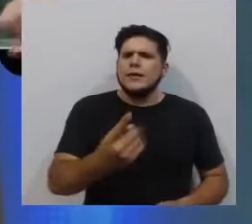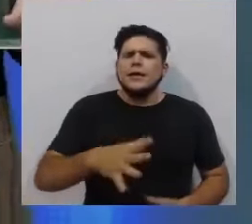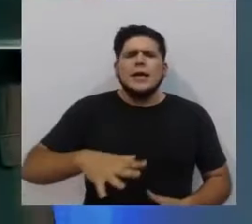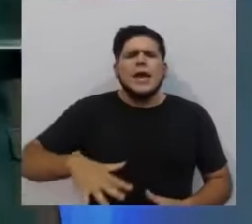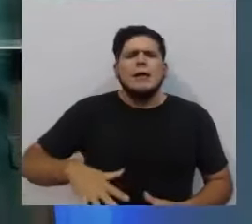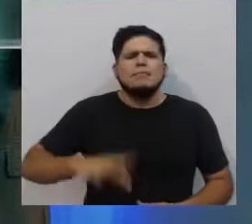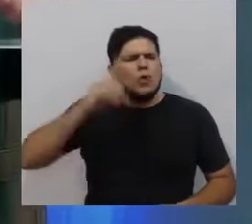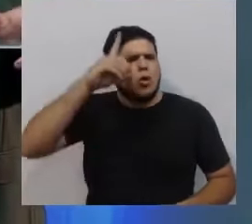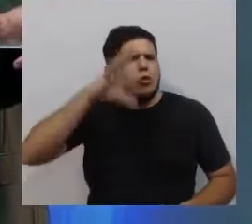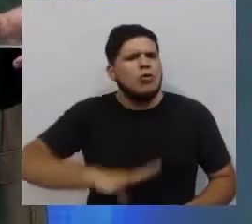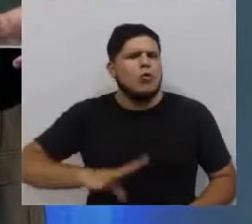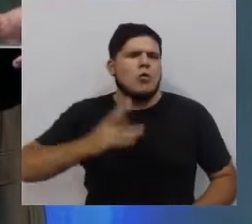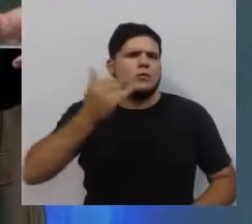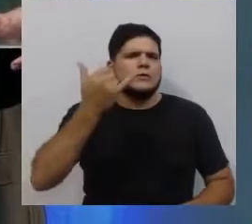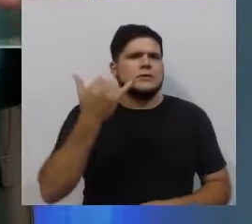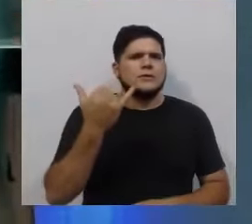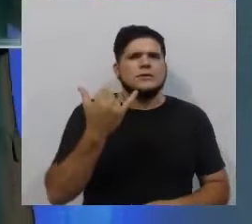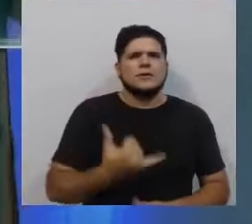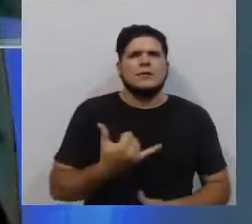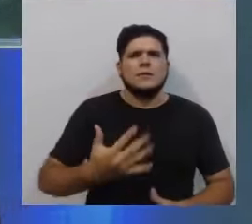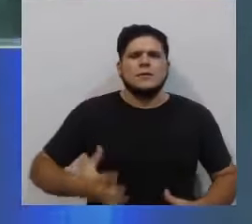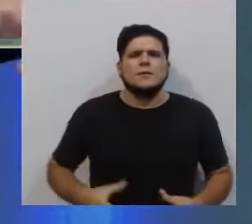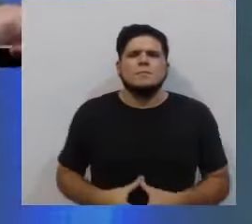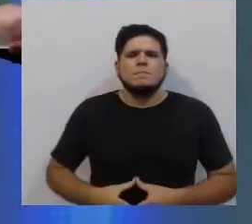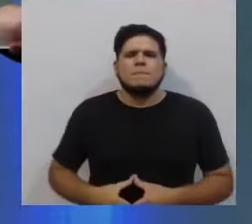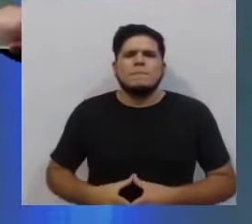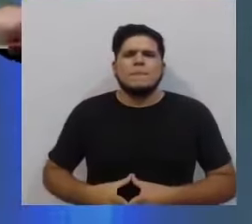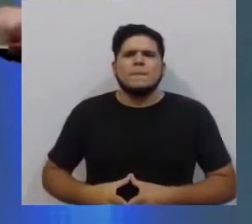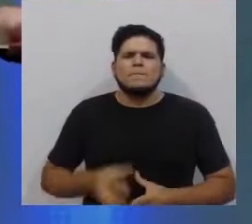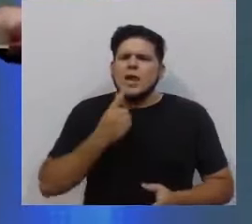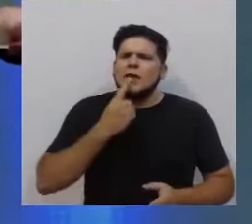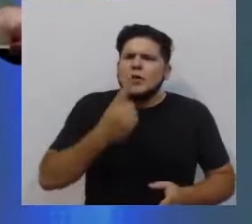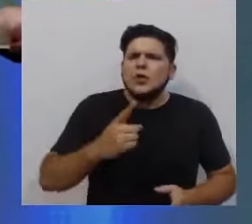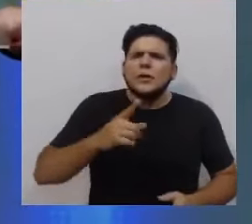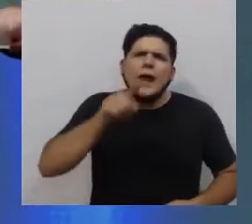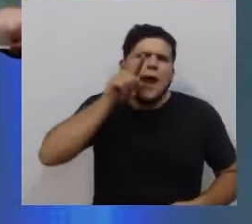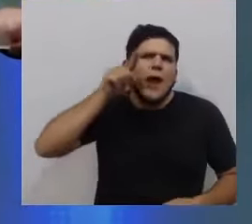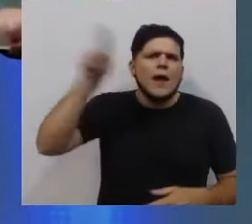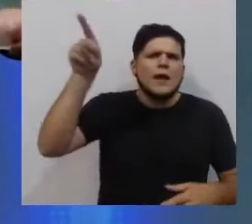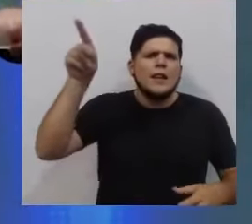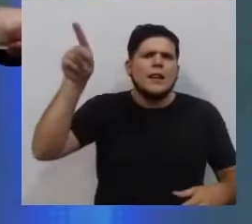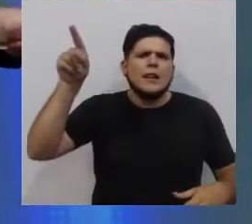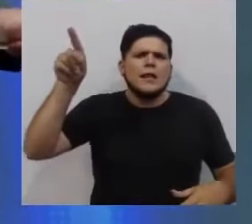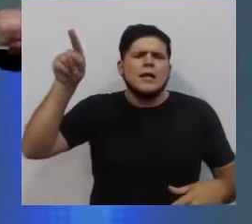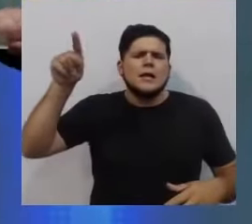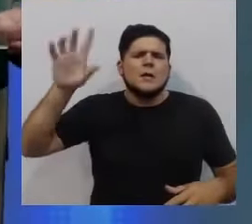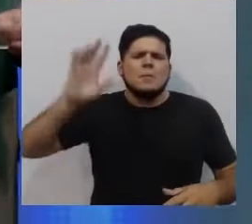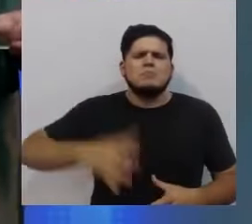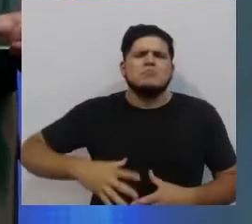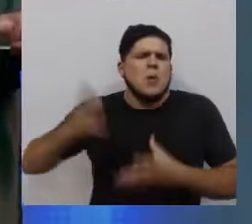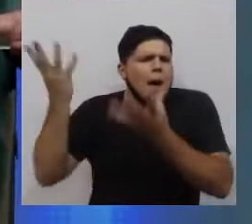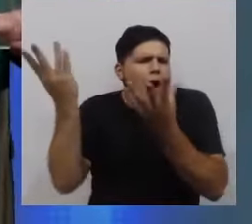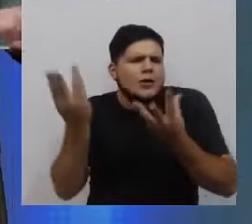anemia porque era difícil era casi imposible ir a jerusalén él dice que recorrió